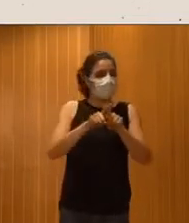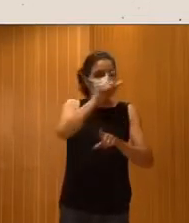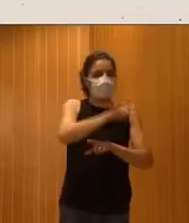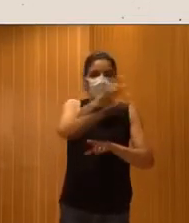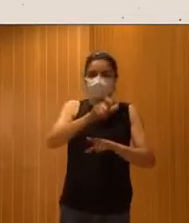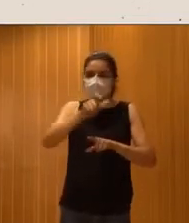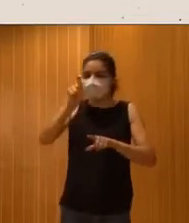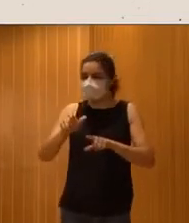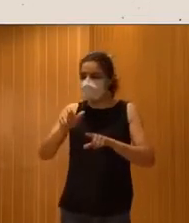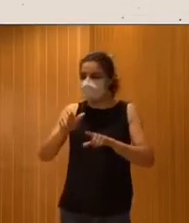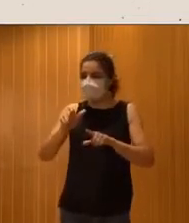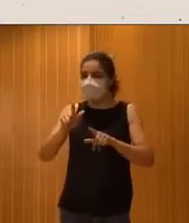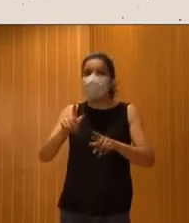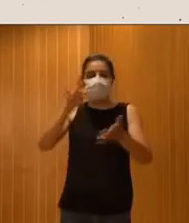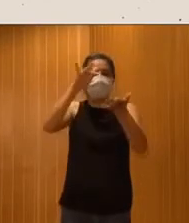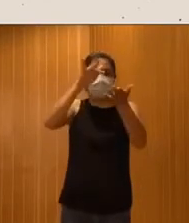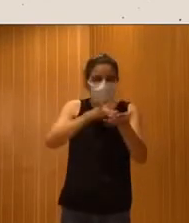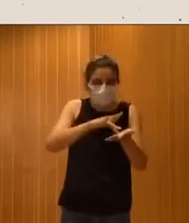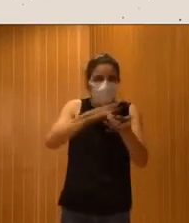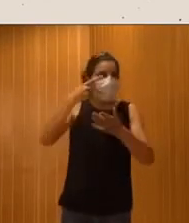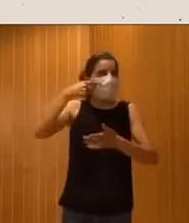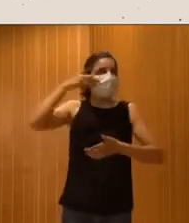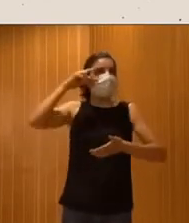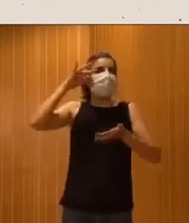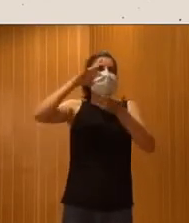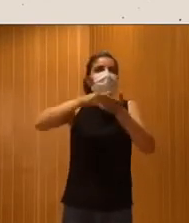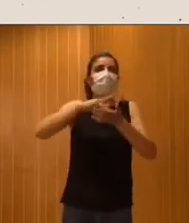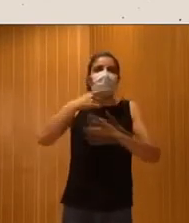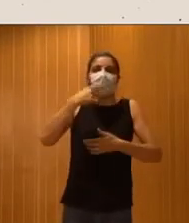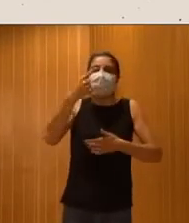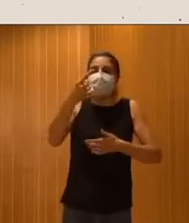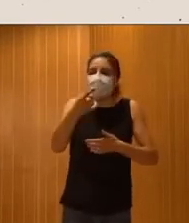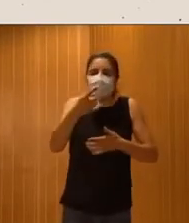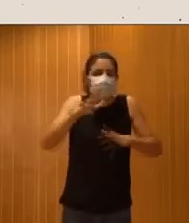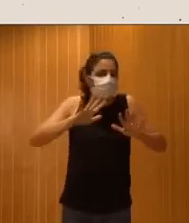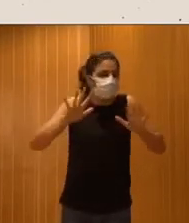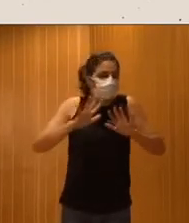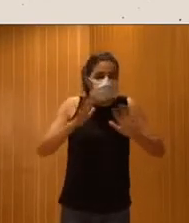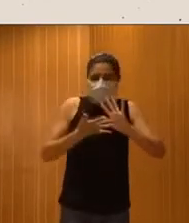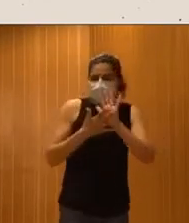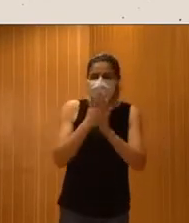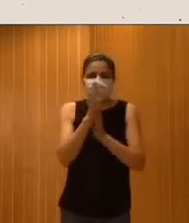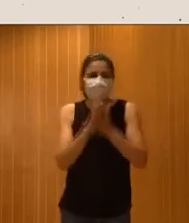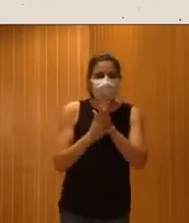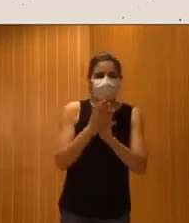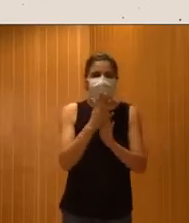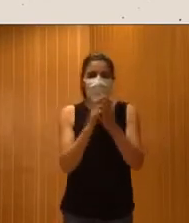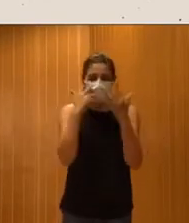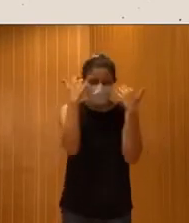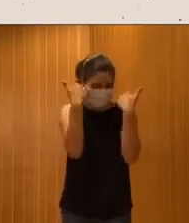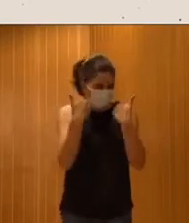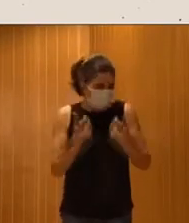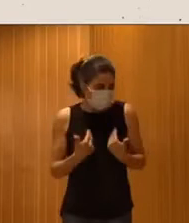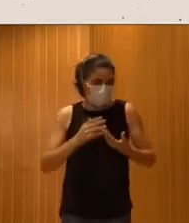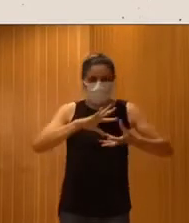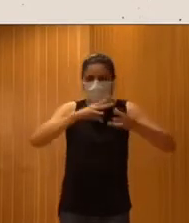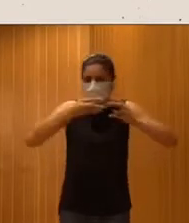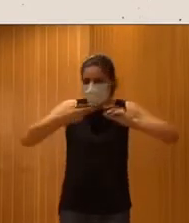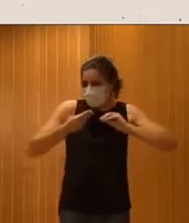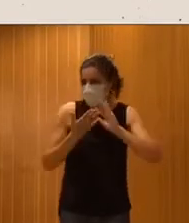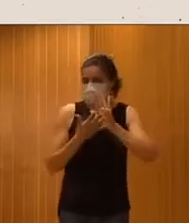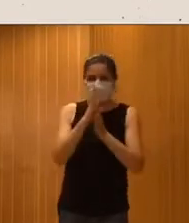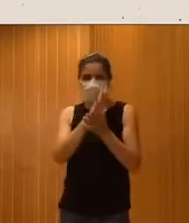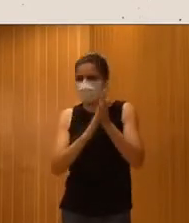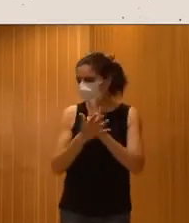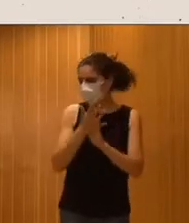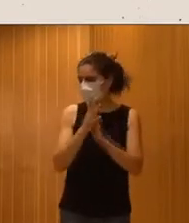sufren lo describen como que les duelen o que les queman las articulaciones, la musculatura. Son personas que